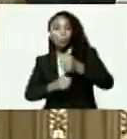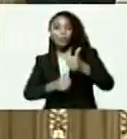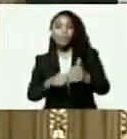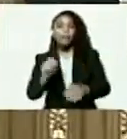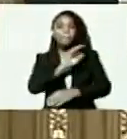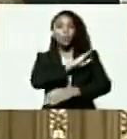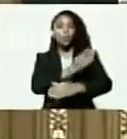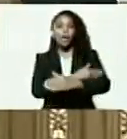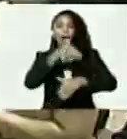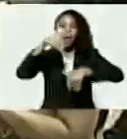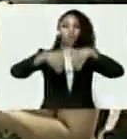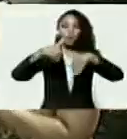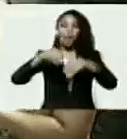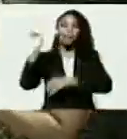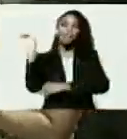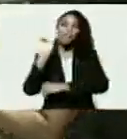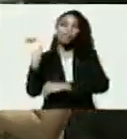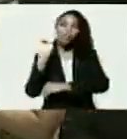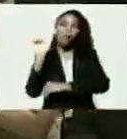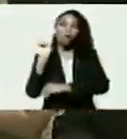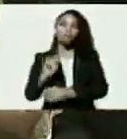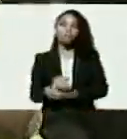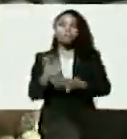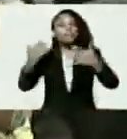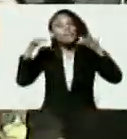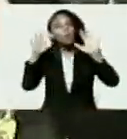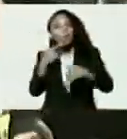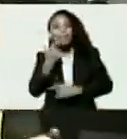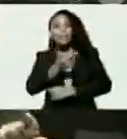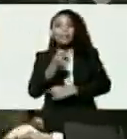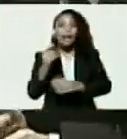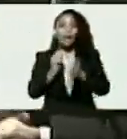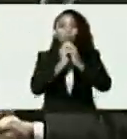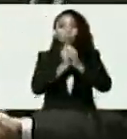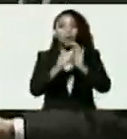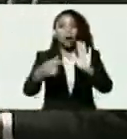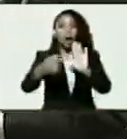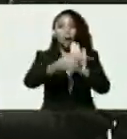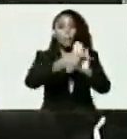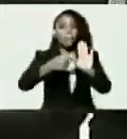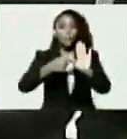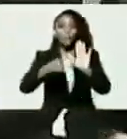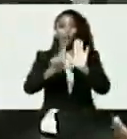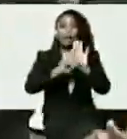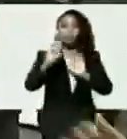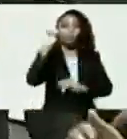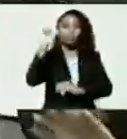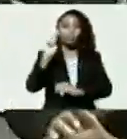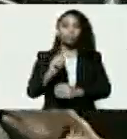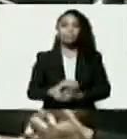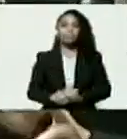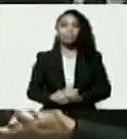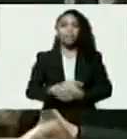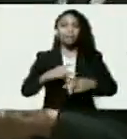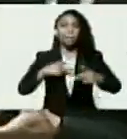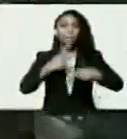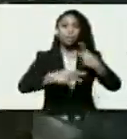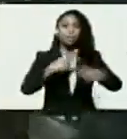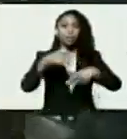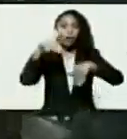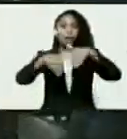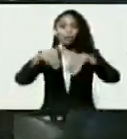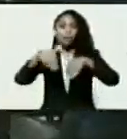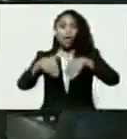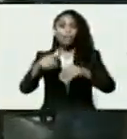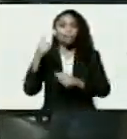Poder Electoral venezolano, según como reza nuestra Constitución y la Ley Orgánica del Poder del Procesos Electorales.